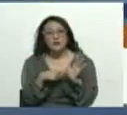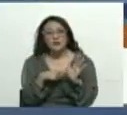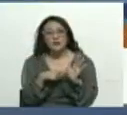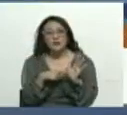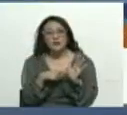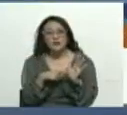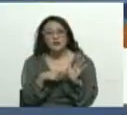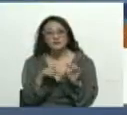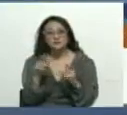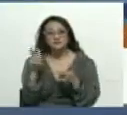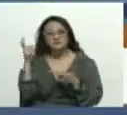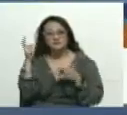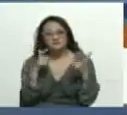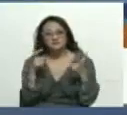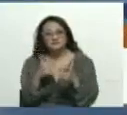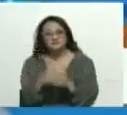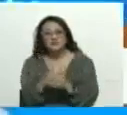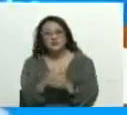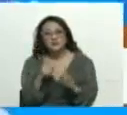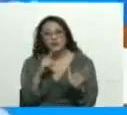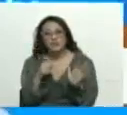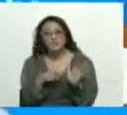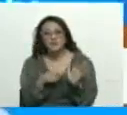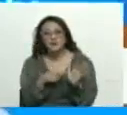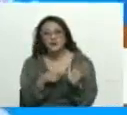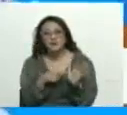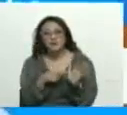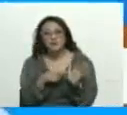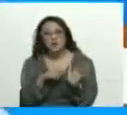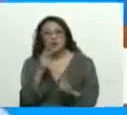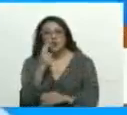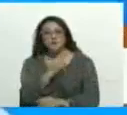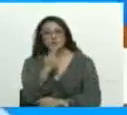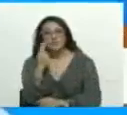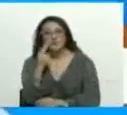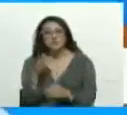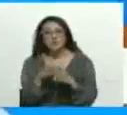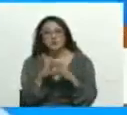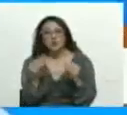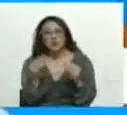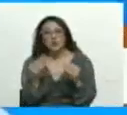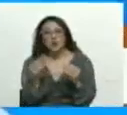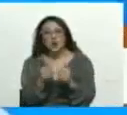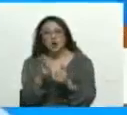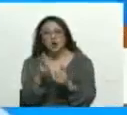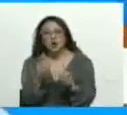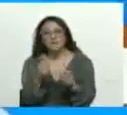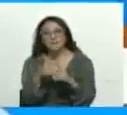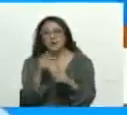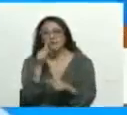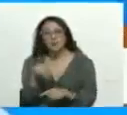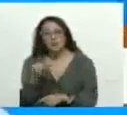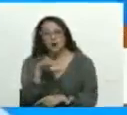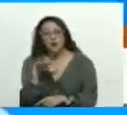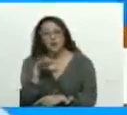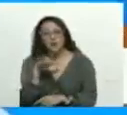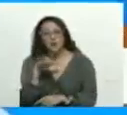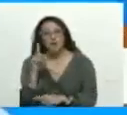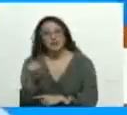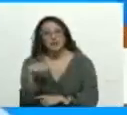del comandante Hugo Chávez está cumpliendo un mandato y un compromiso que tenemos todos con él y con su pueblo y luego